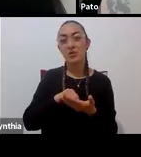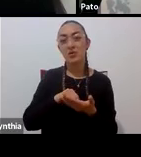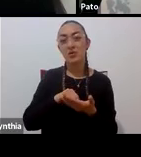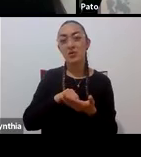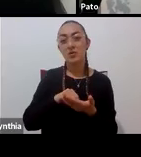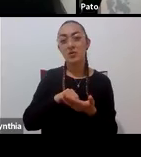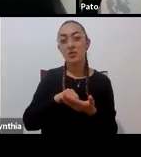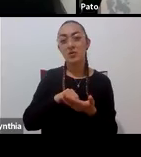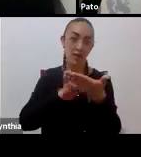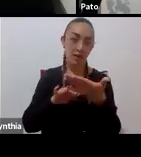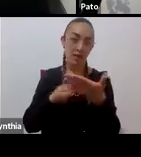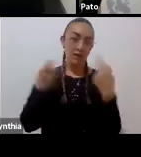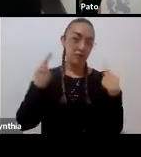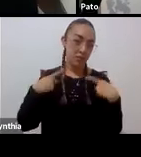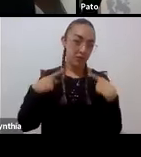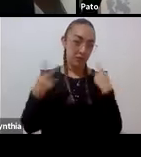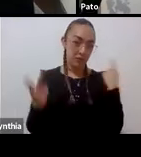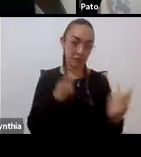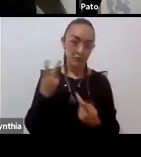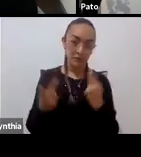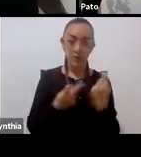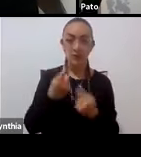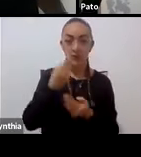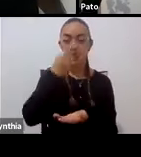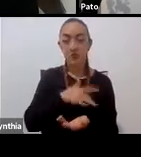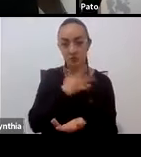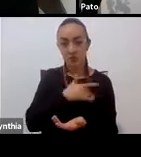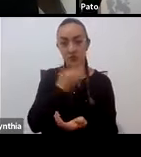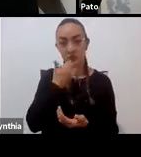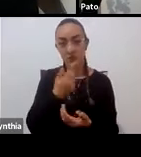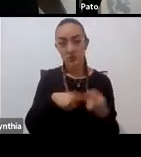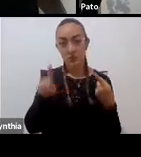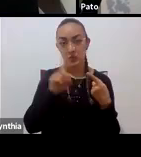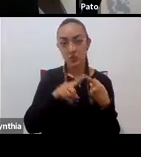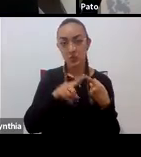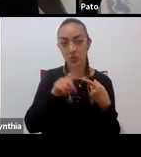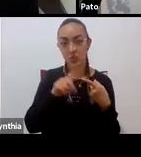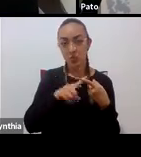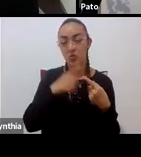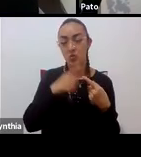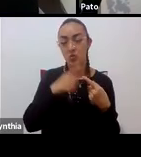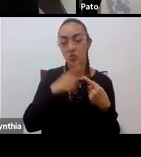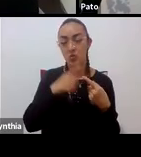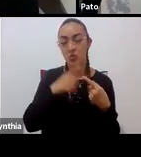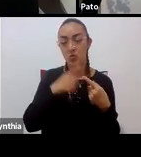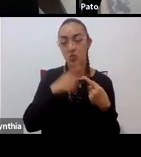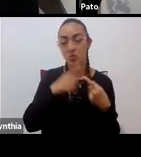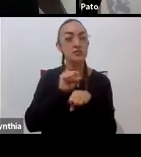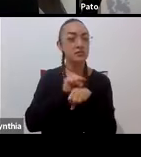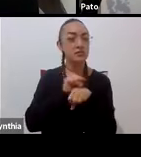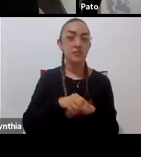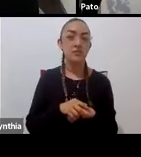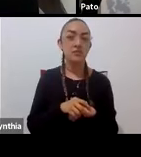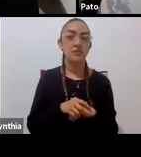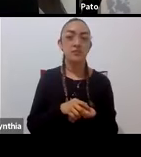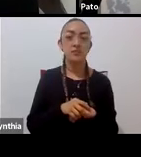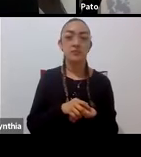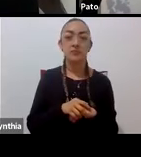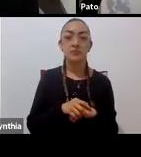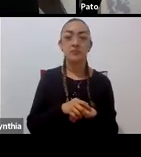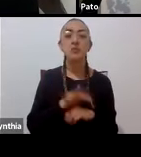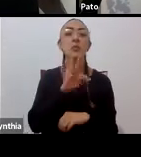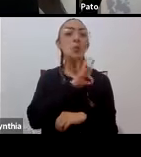me parecen muy pertinentes. La primera, que creo que es muy sencilla de contestar, es, bueno, si se pueden compartir los textos, la lista de